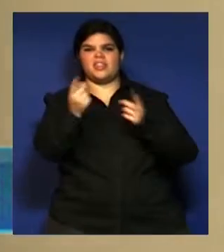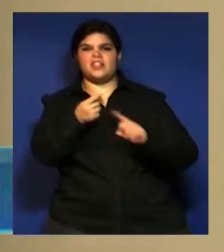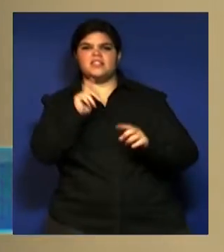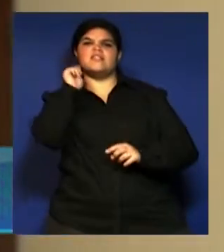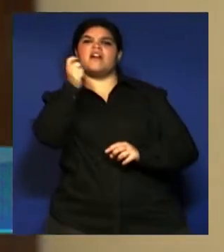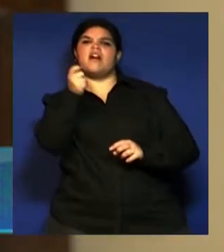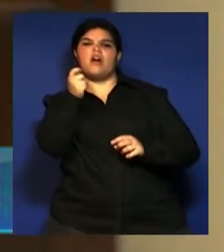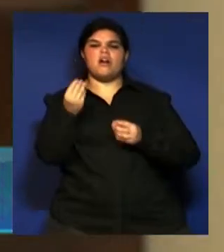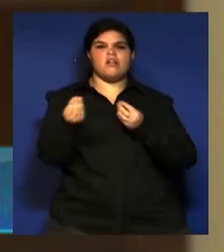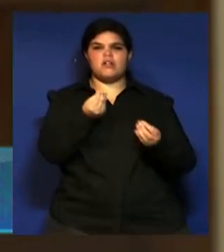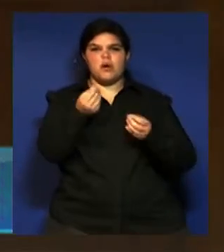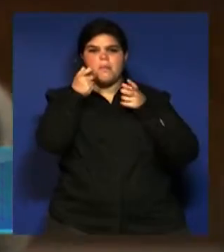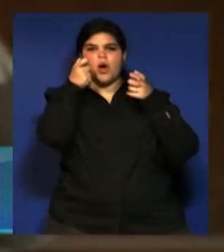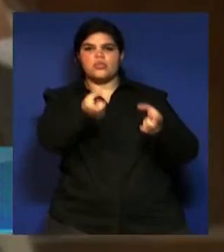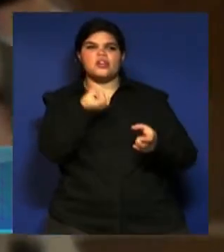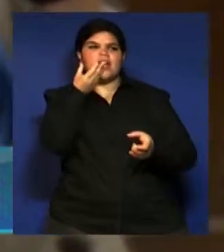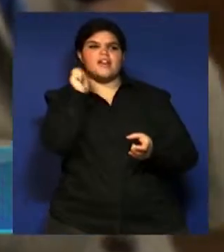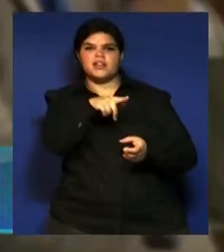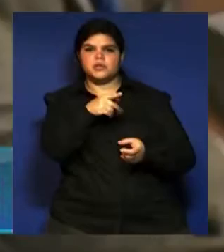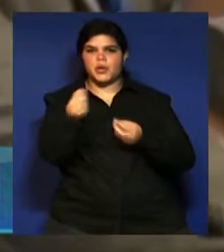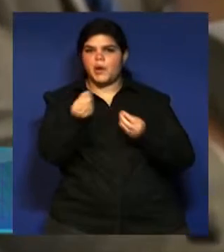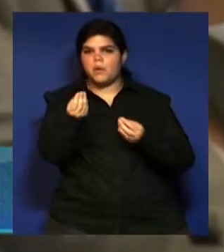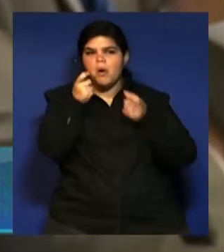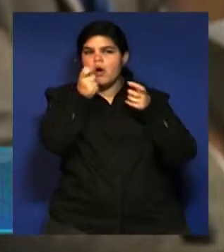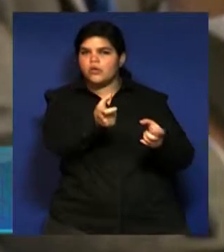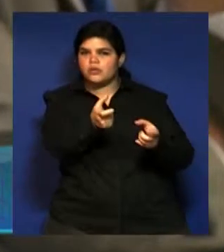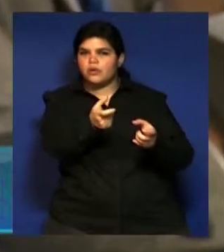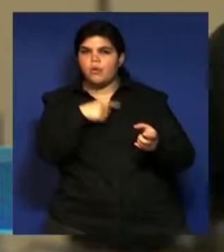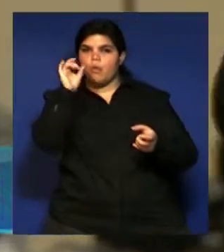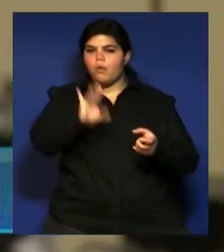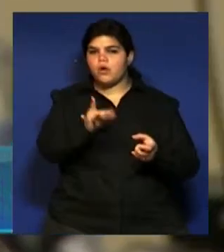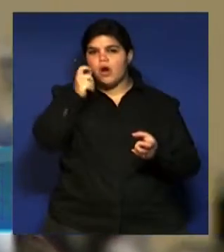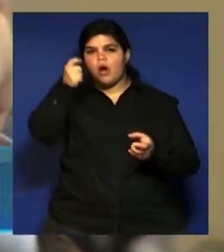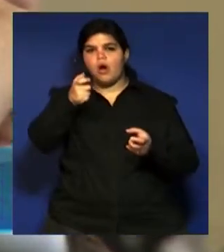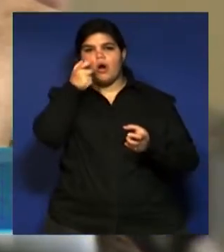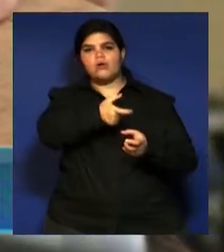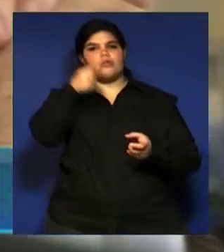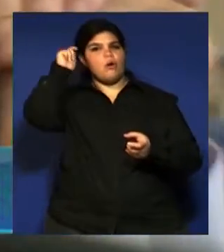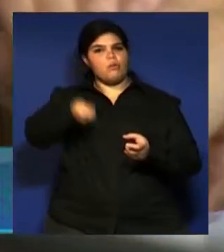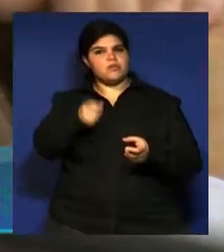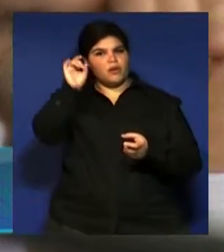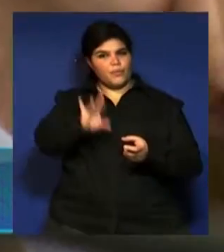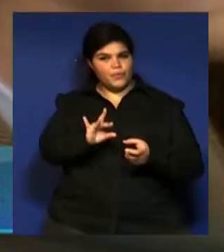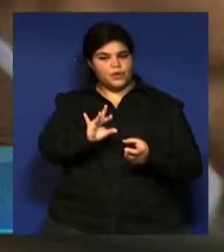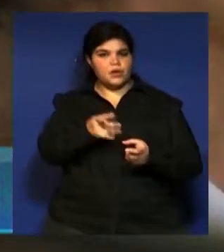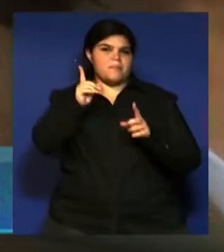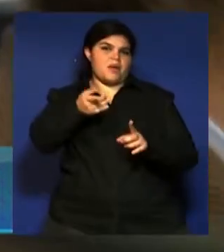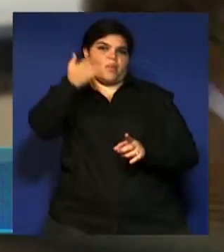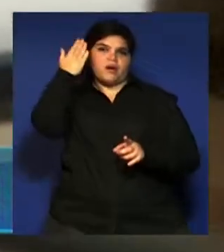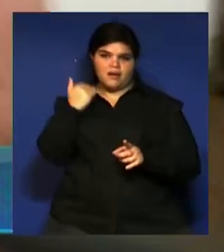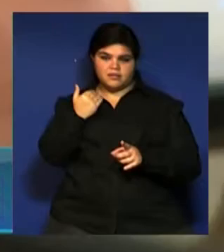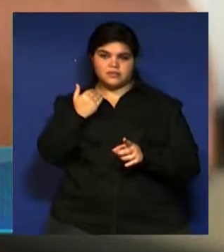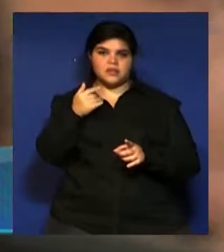estas declaraciones. Es decir, si estas declaraciones están sometidas solo a control judicial, como era el caso anterior, en el que